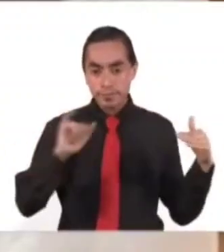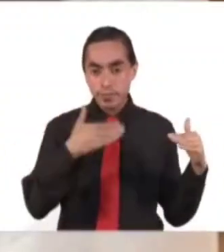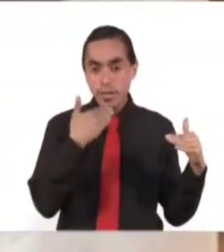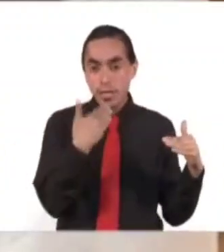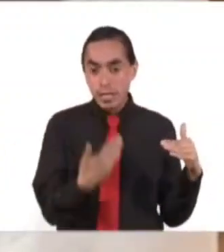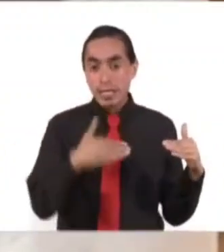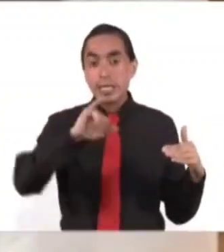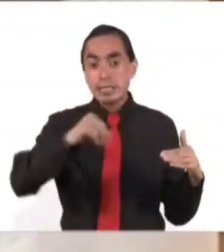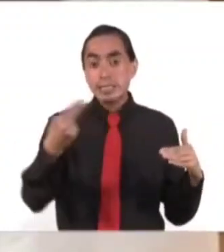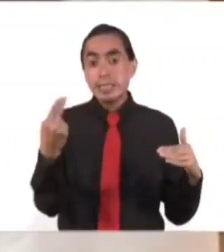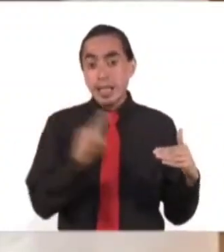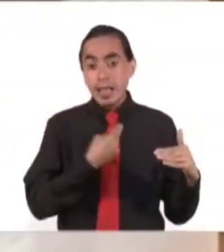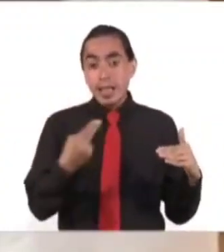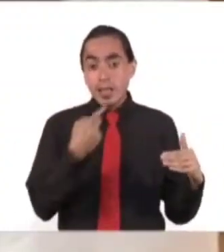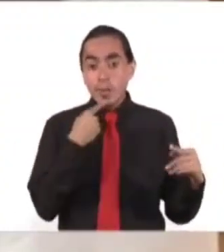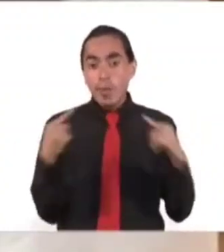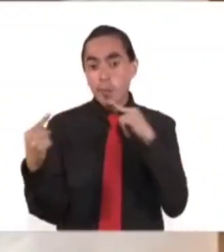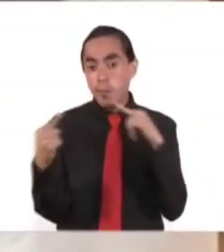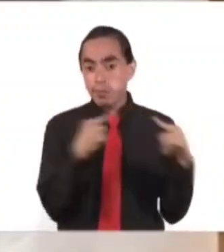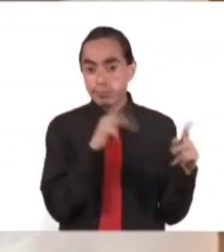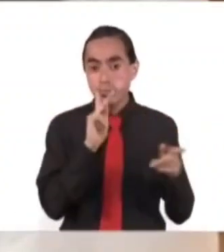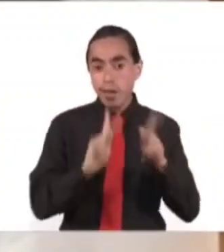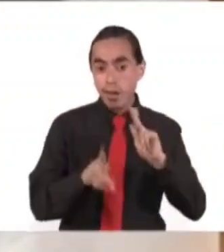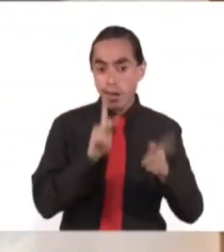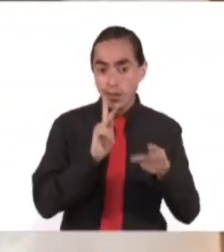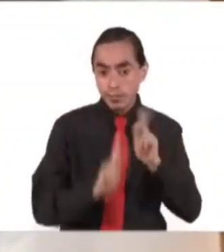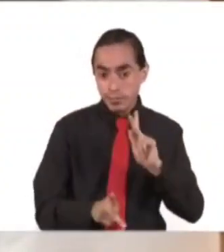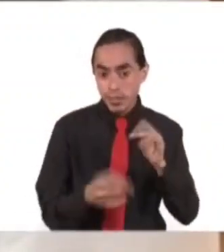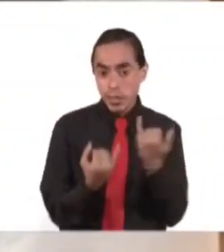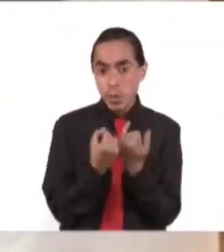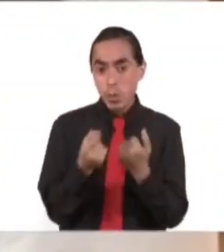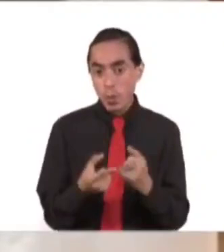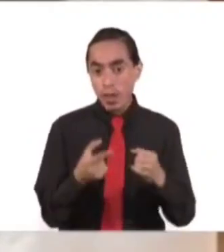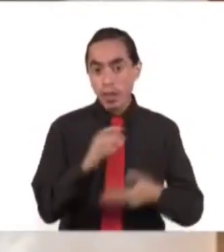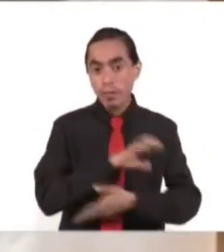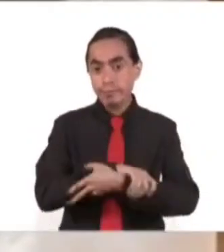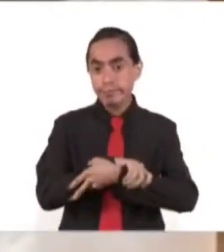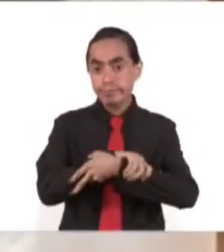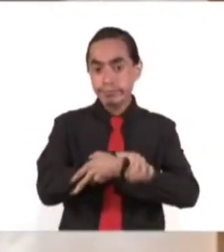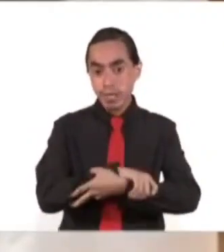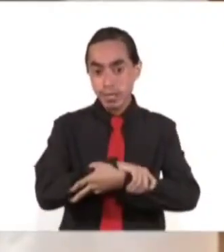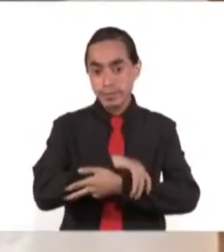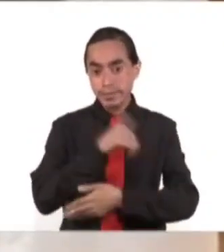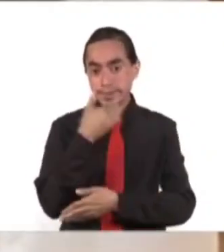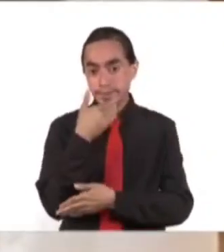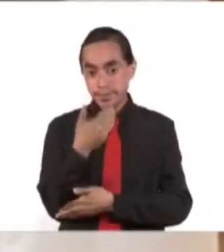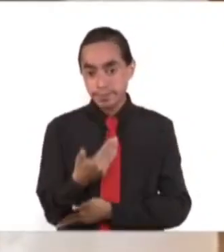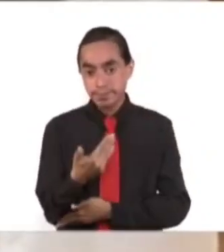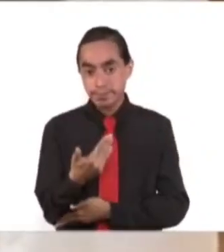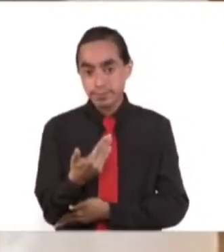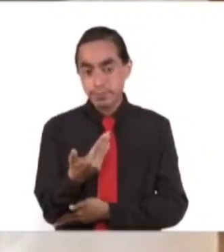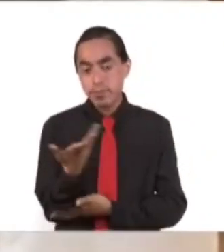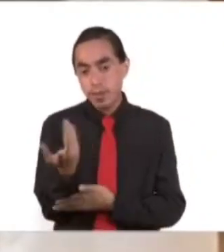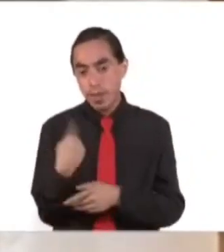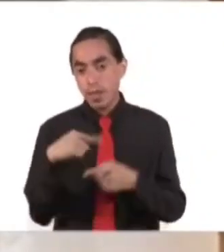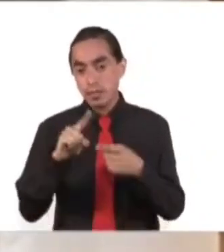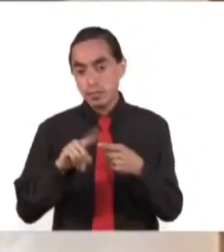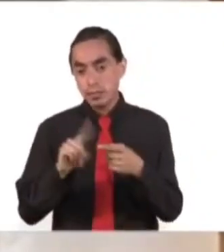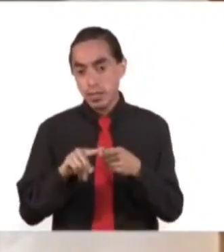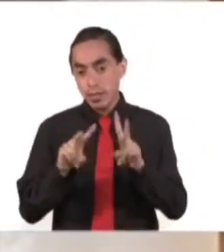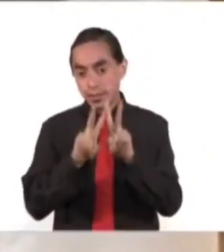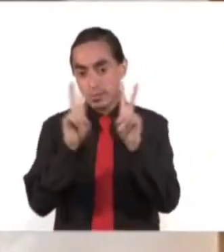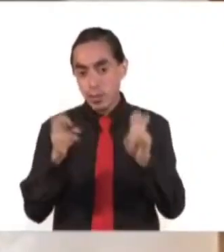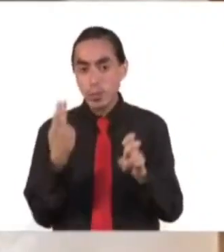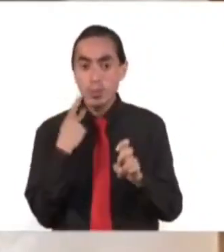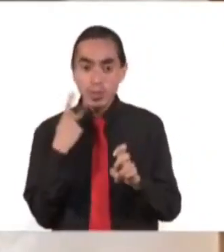entablar profundos diálogos y establecer alianzas sólidas entre la práctica política y el